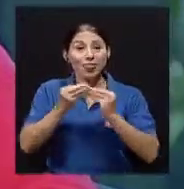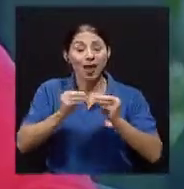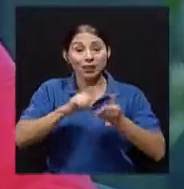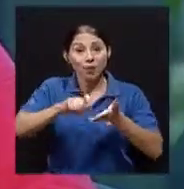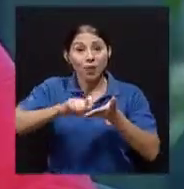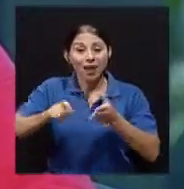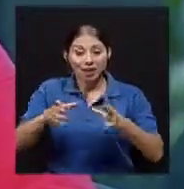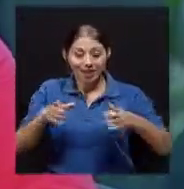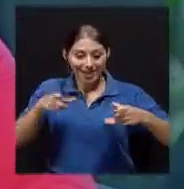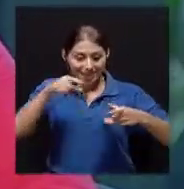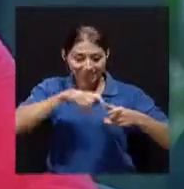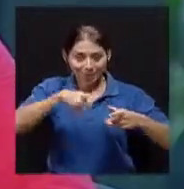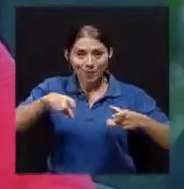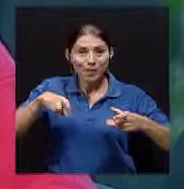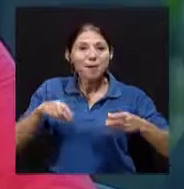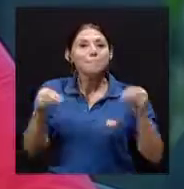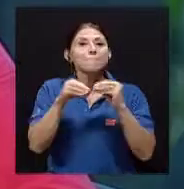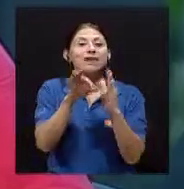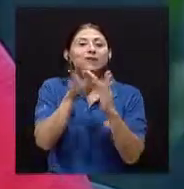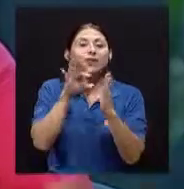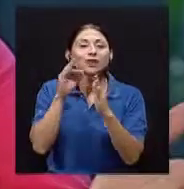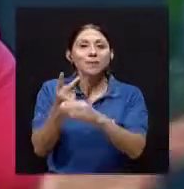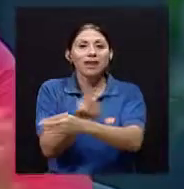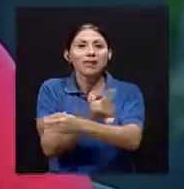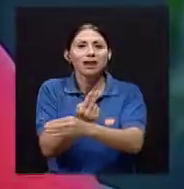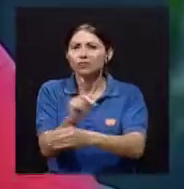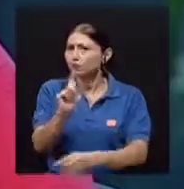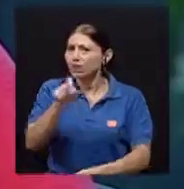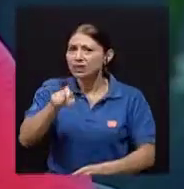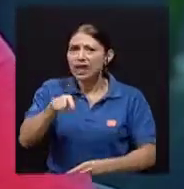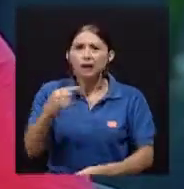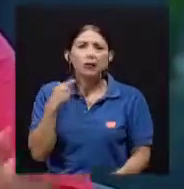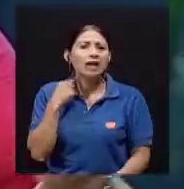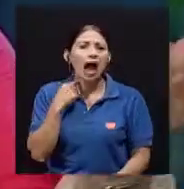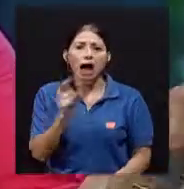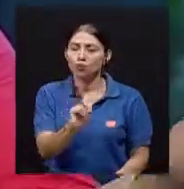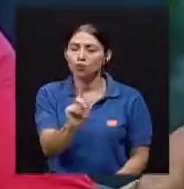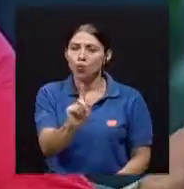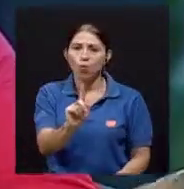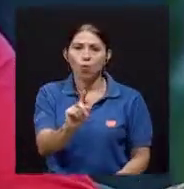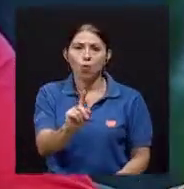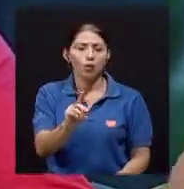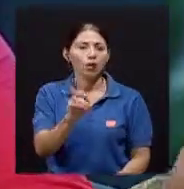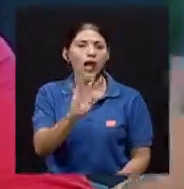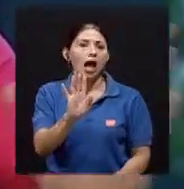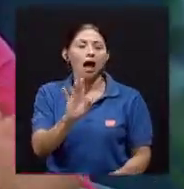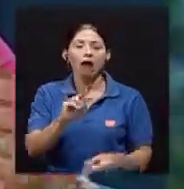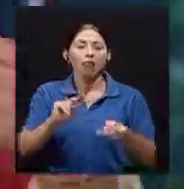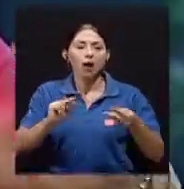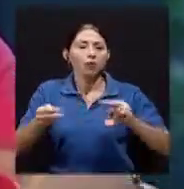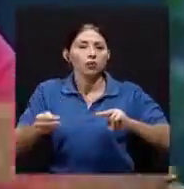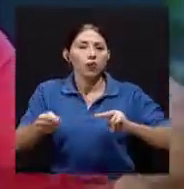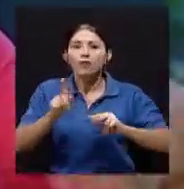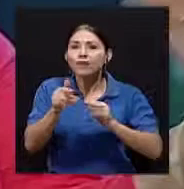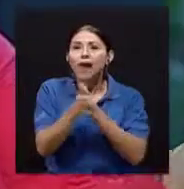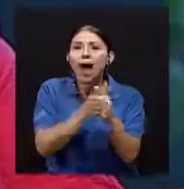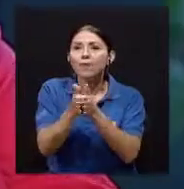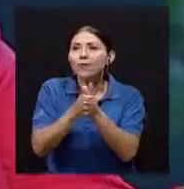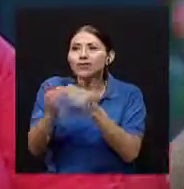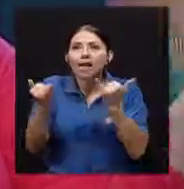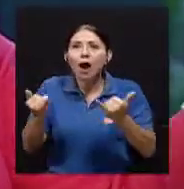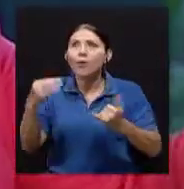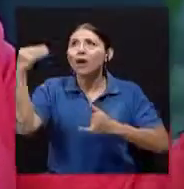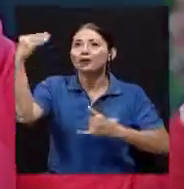día es una muy buena opción. Igual que los vegetales, no es necesario comprar frutas caras, ¿verdad? Ir a un supermercado especial. No, no, al contrario, aprovechar las que